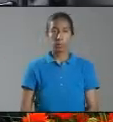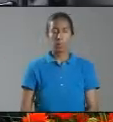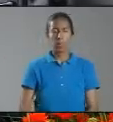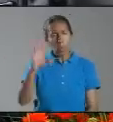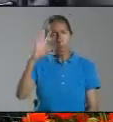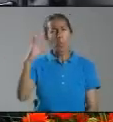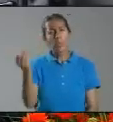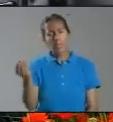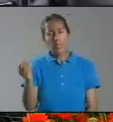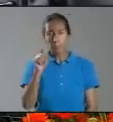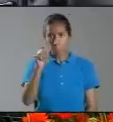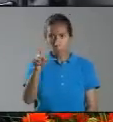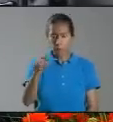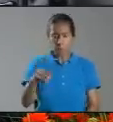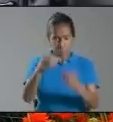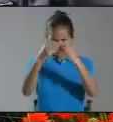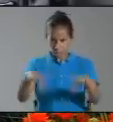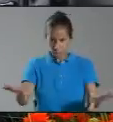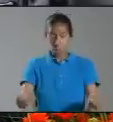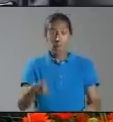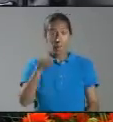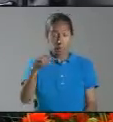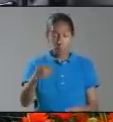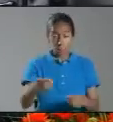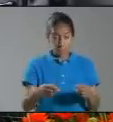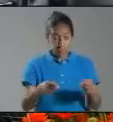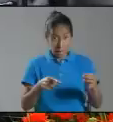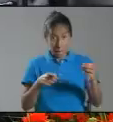¿Por qué? Porque esos van a destruir, esos van a matar.